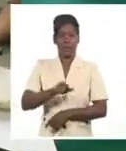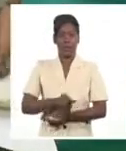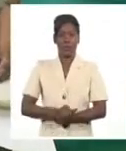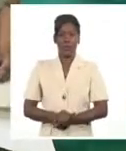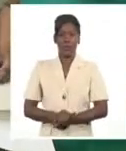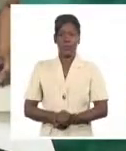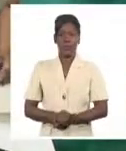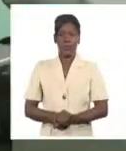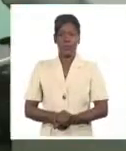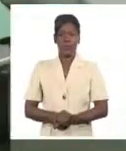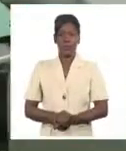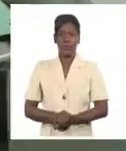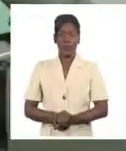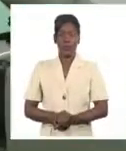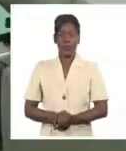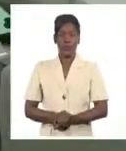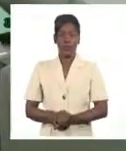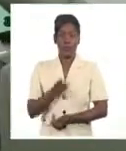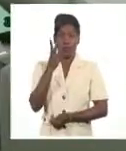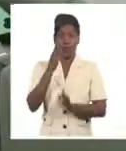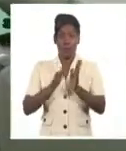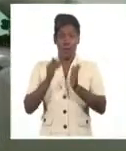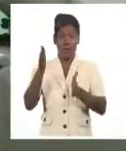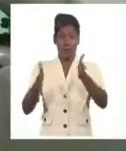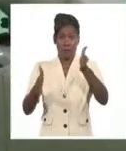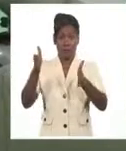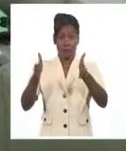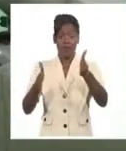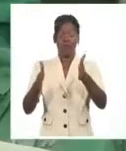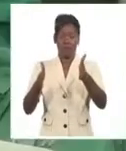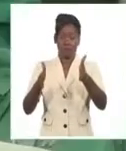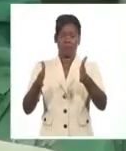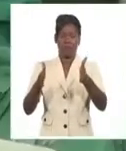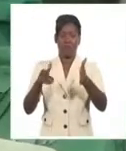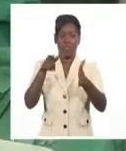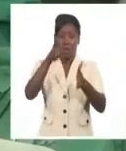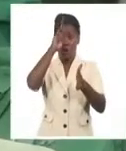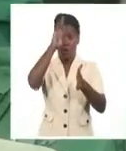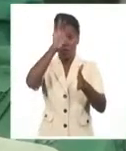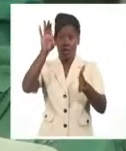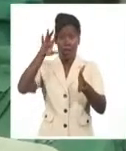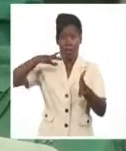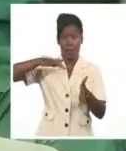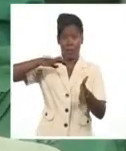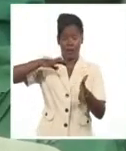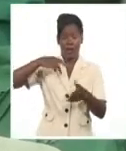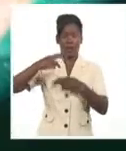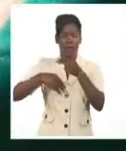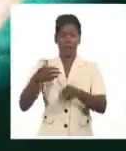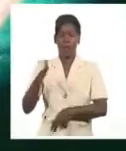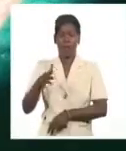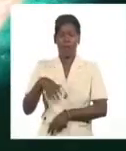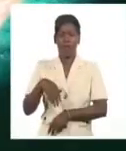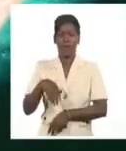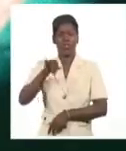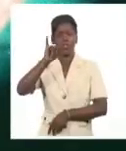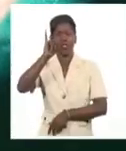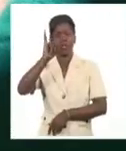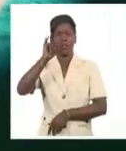Durante el primer trimestre del año en el Hospital Abel Santa María Cuadrado se han realizado cerca de 900 intervenciones